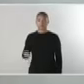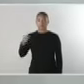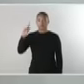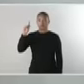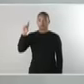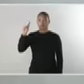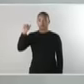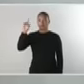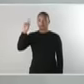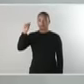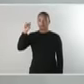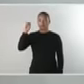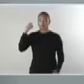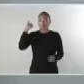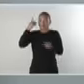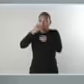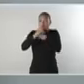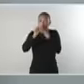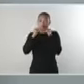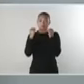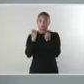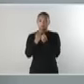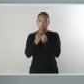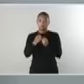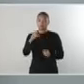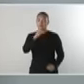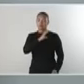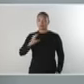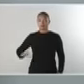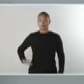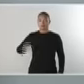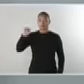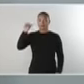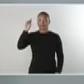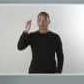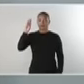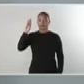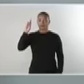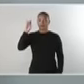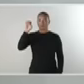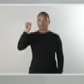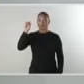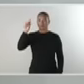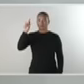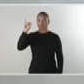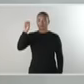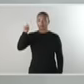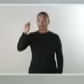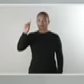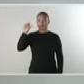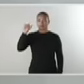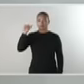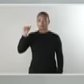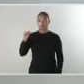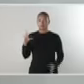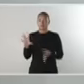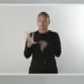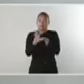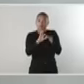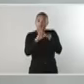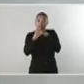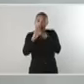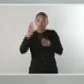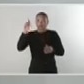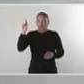Partido Encuentro Social su candidato a Díaz Pineda Morín por la coalición conformada por los